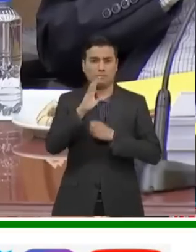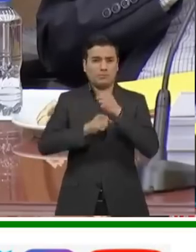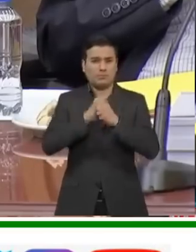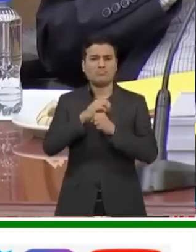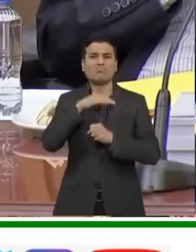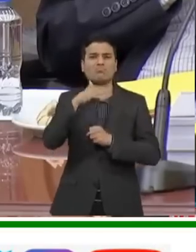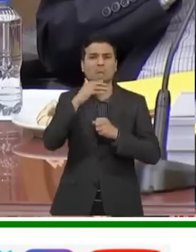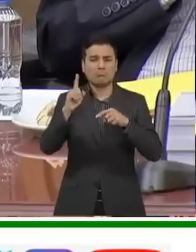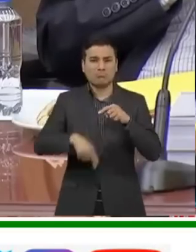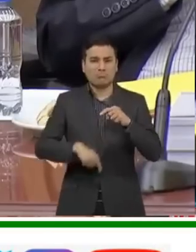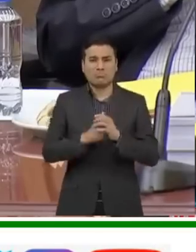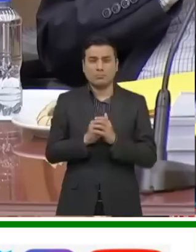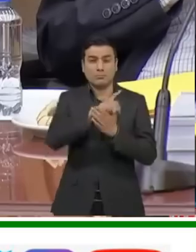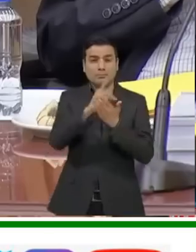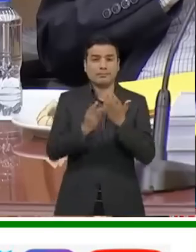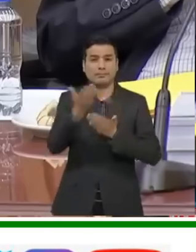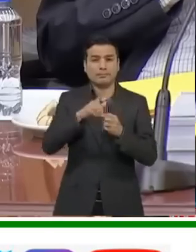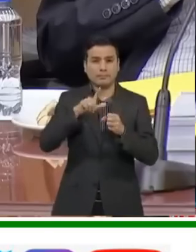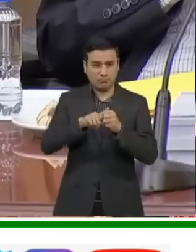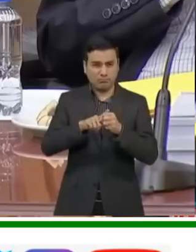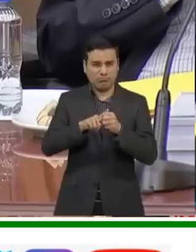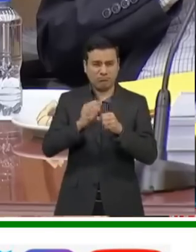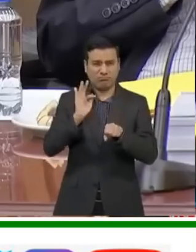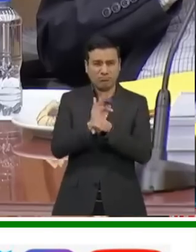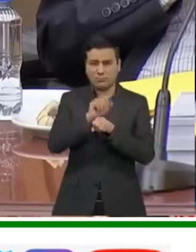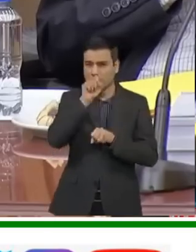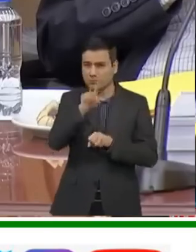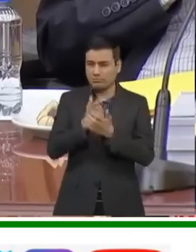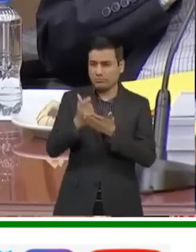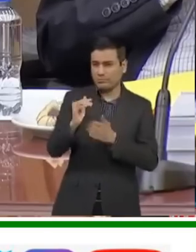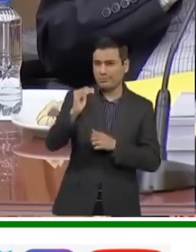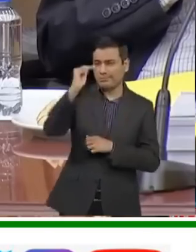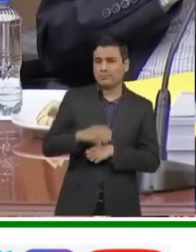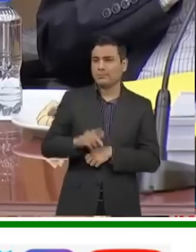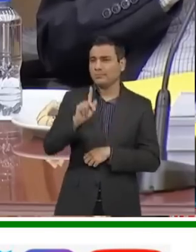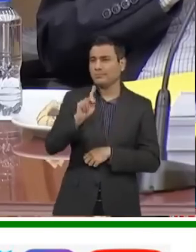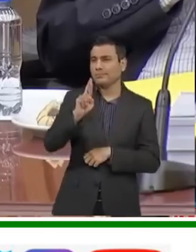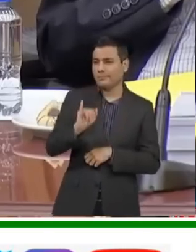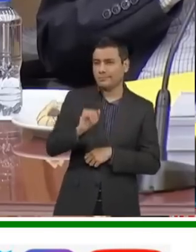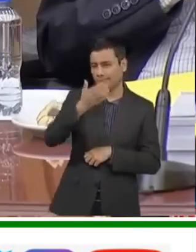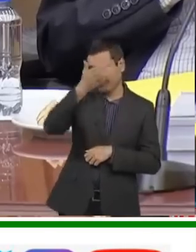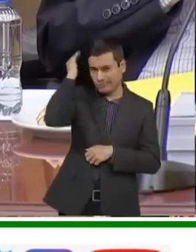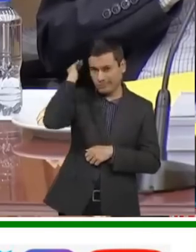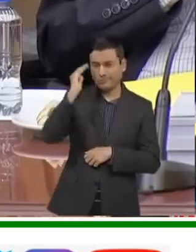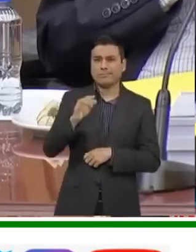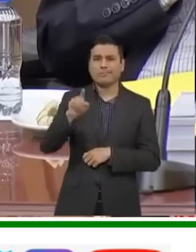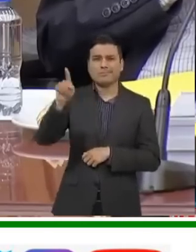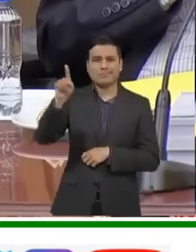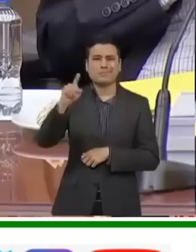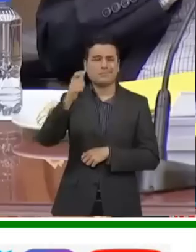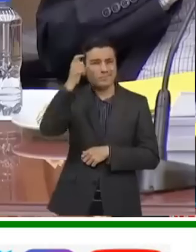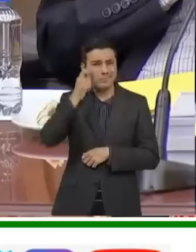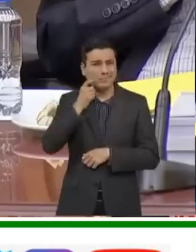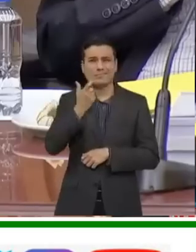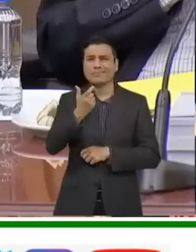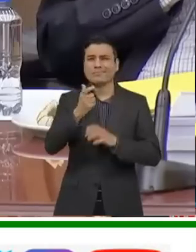la corrupción y a favor de los programas sociales y el aumento al salario. Mientras yo hacía eso, el PRI de Peña Nieto y Añorbe saqueaba a Guerrero y lo entregaba